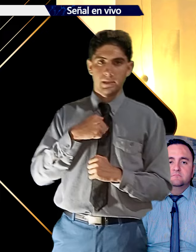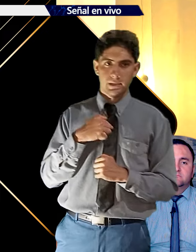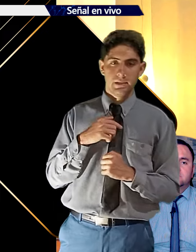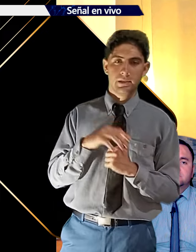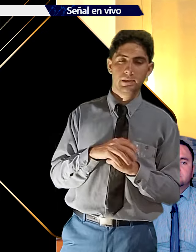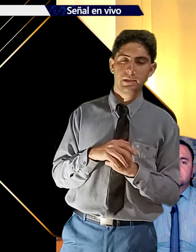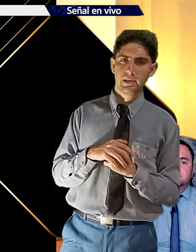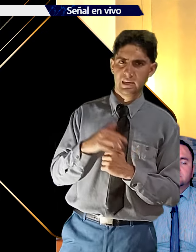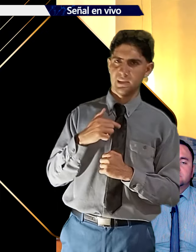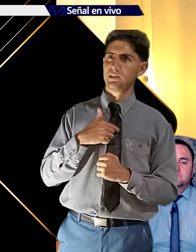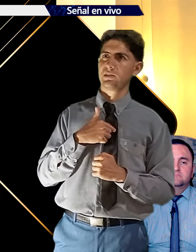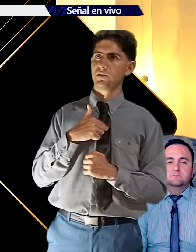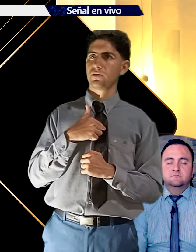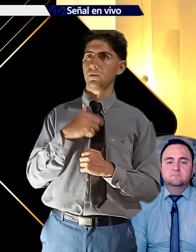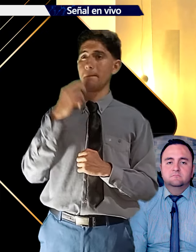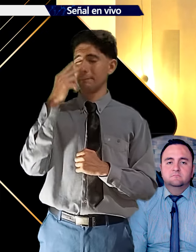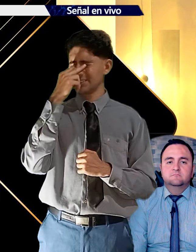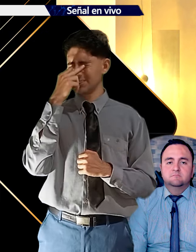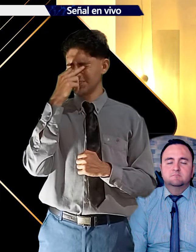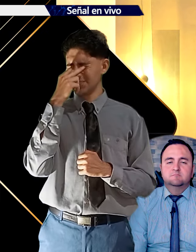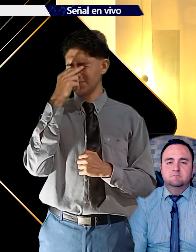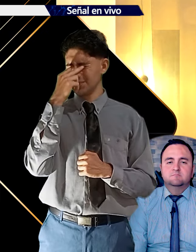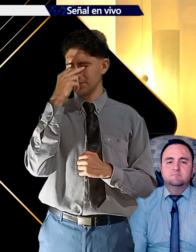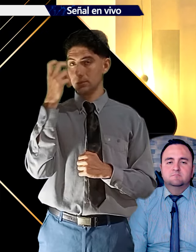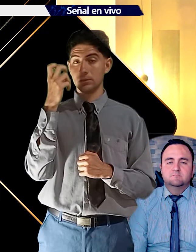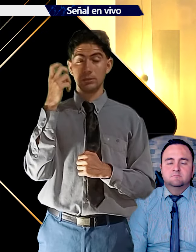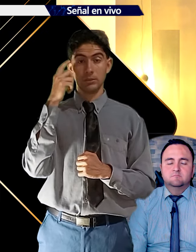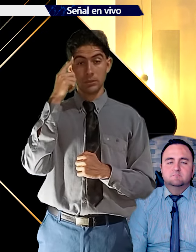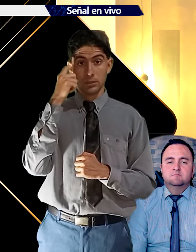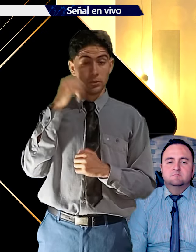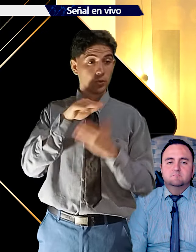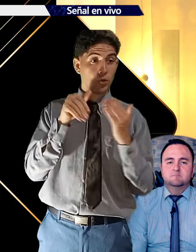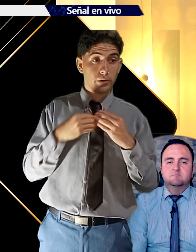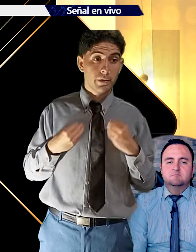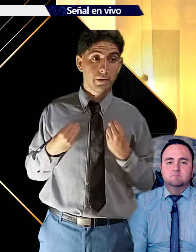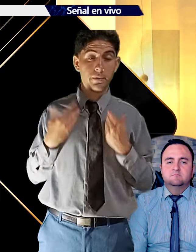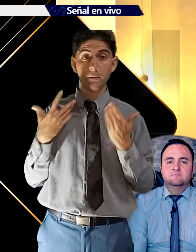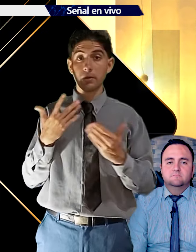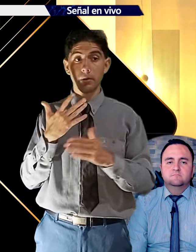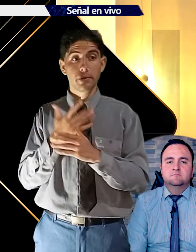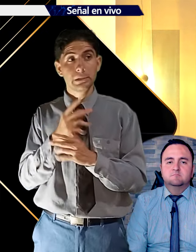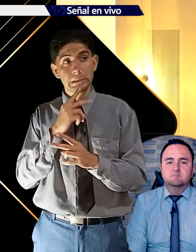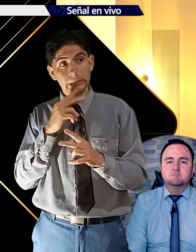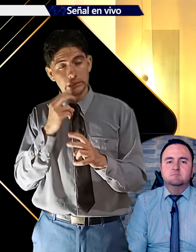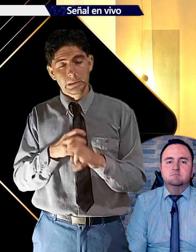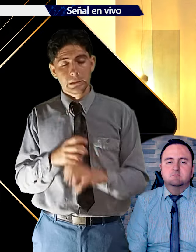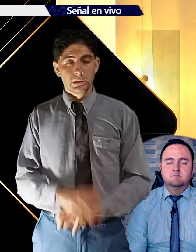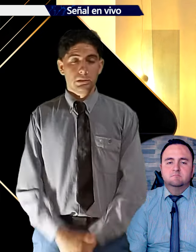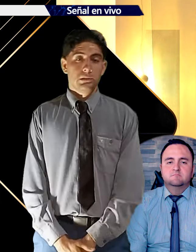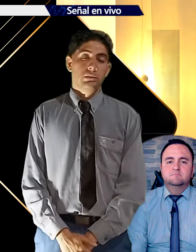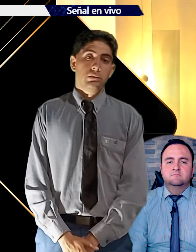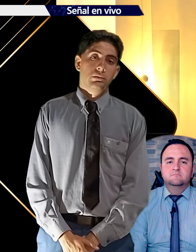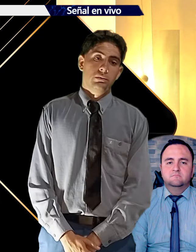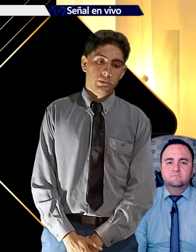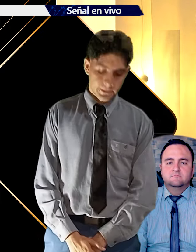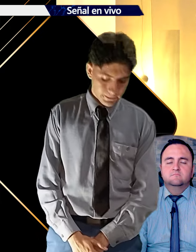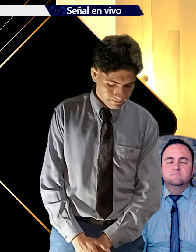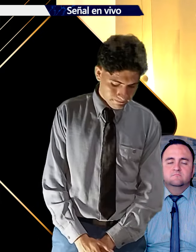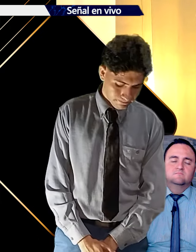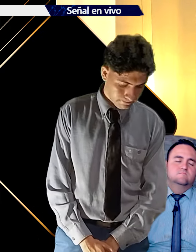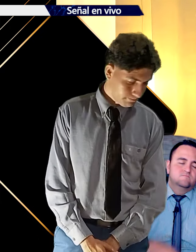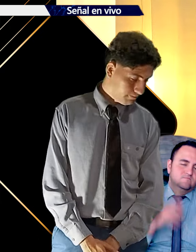Dios, de todas formas, mira lo que hicieron. No, aún hermanos, ya muriendo, estaba pensando en sus ojos, estaba pensando en la lascivia,